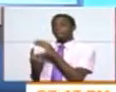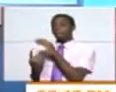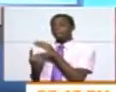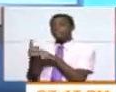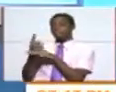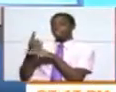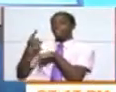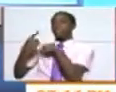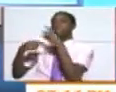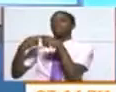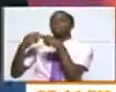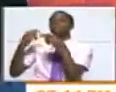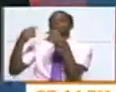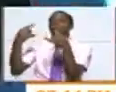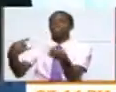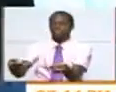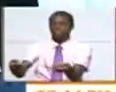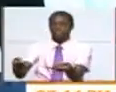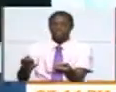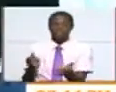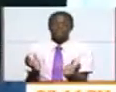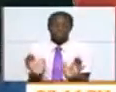¿Qué vende más como noticia?